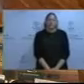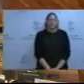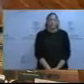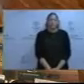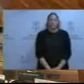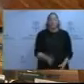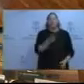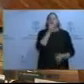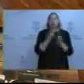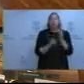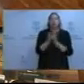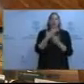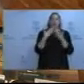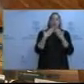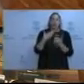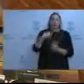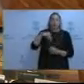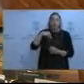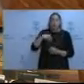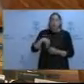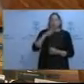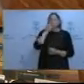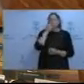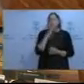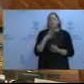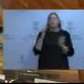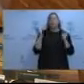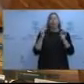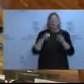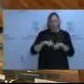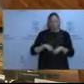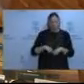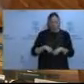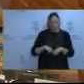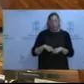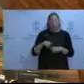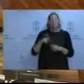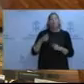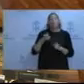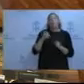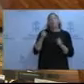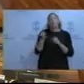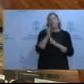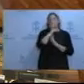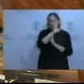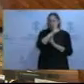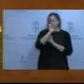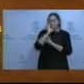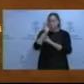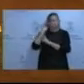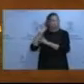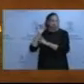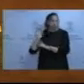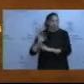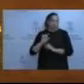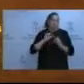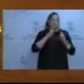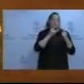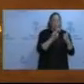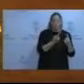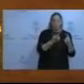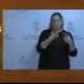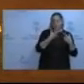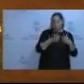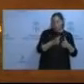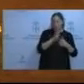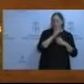Buenos días, gracias, presidente. Bien, pues estamos de acuerdo con lo expuesto por los distintos grupos parlamentarios, en primer lugar por el grupo proponente